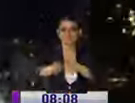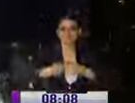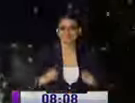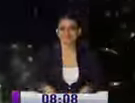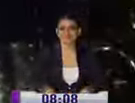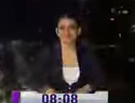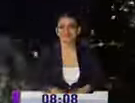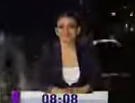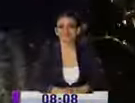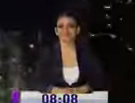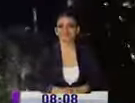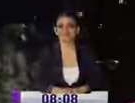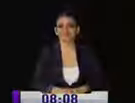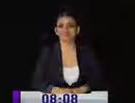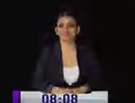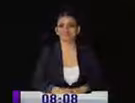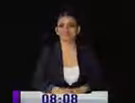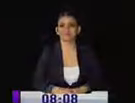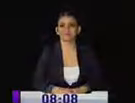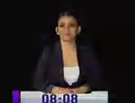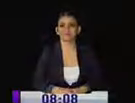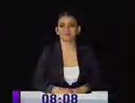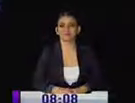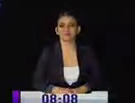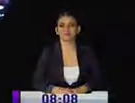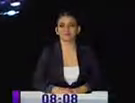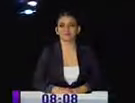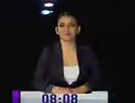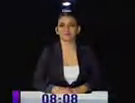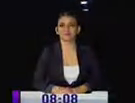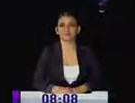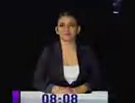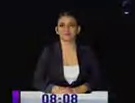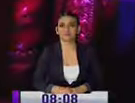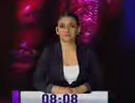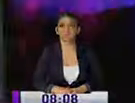Dios. Informó Andrea Valareso.